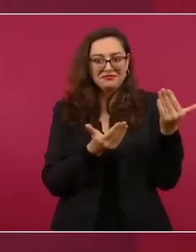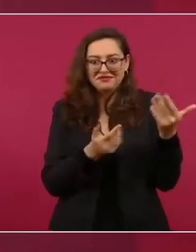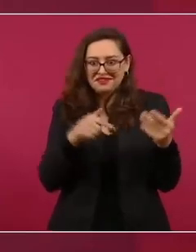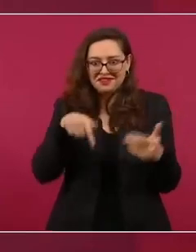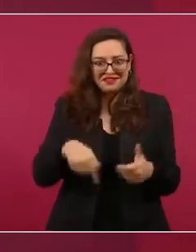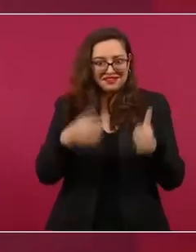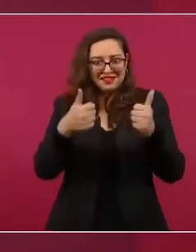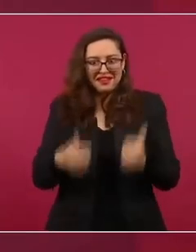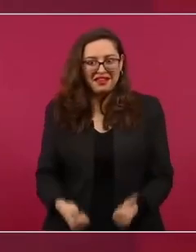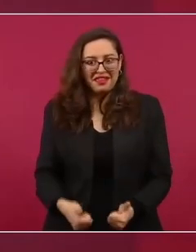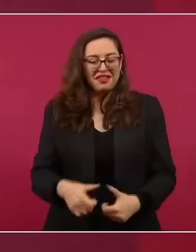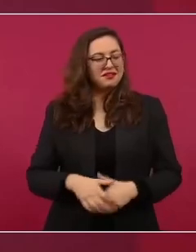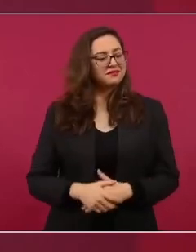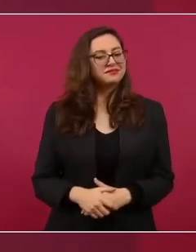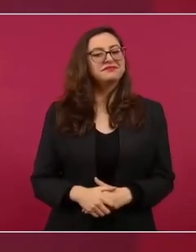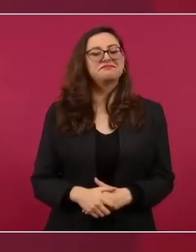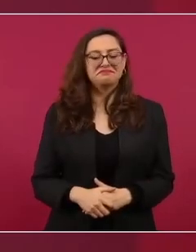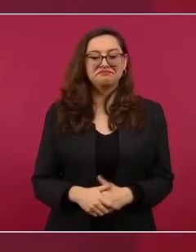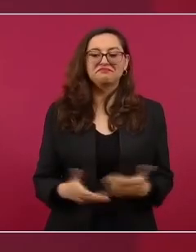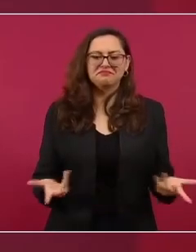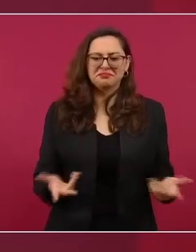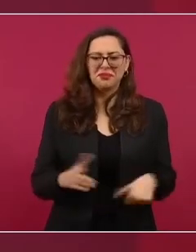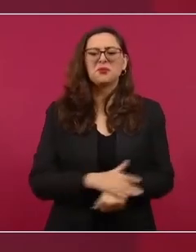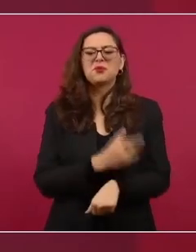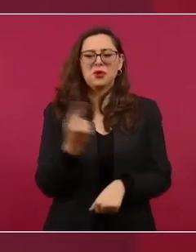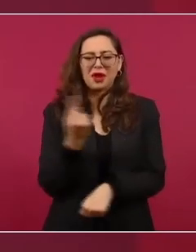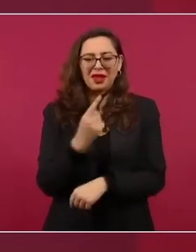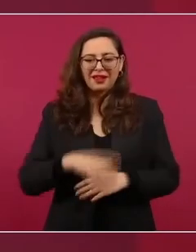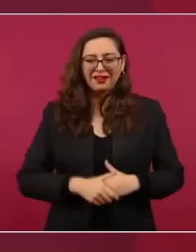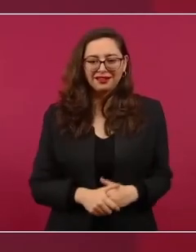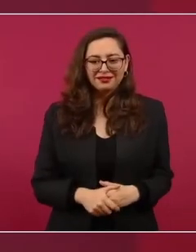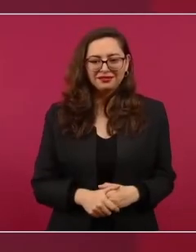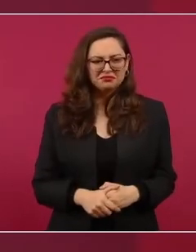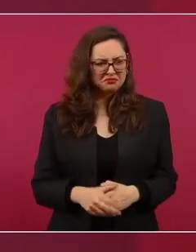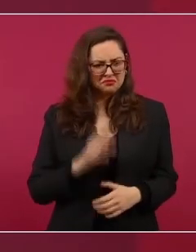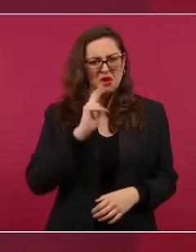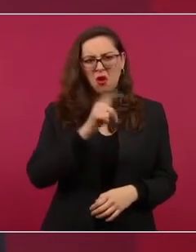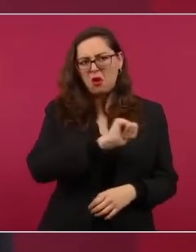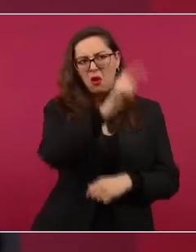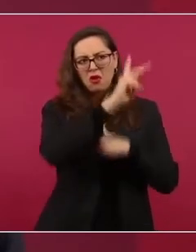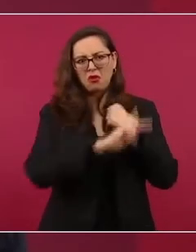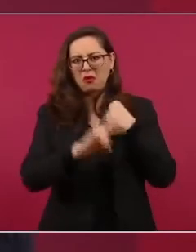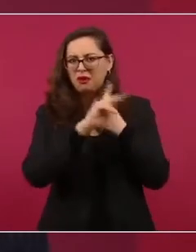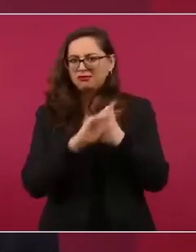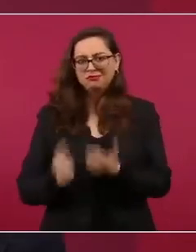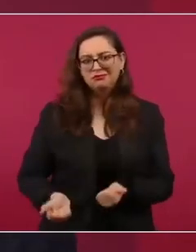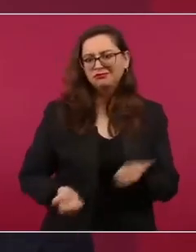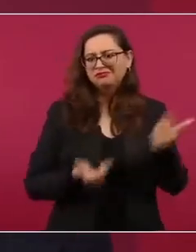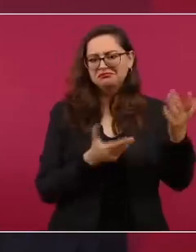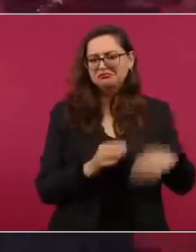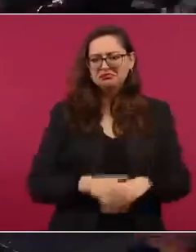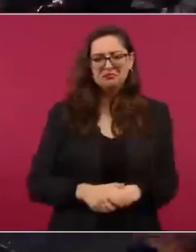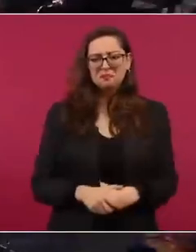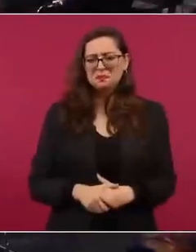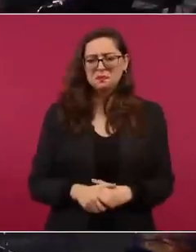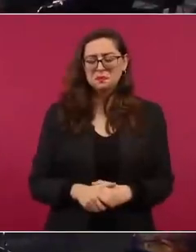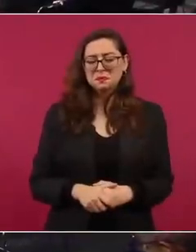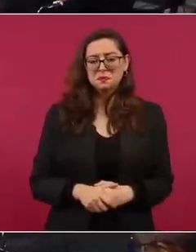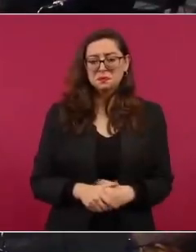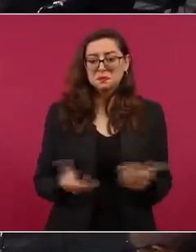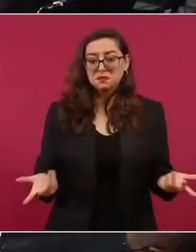y también por lo mismo me decían de que tienen un amplio mercado en Estados Unidos,